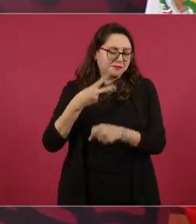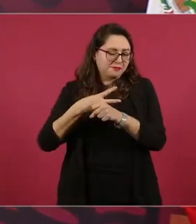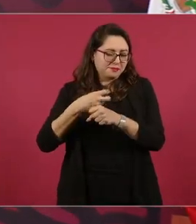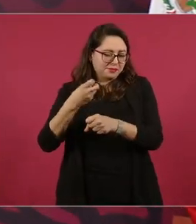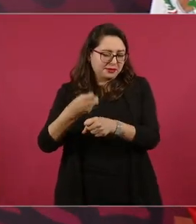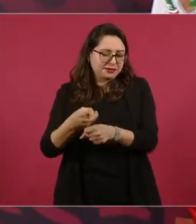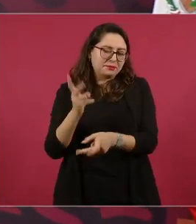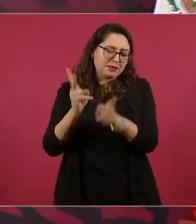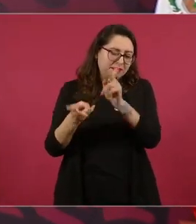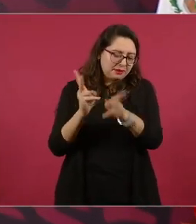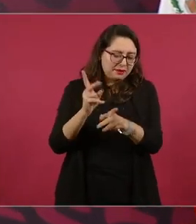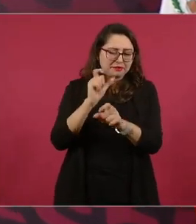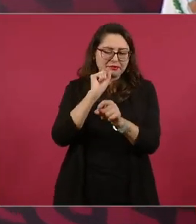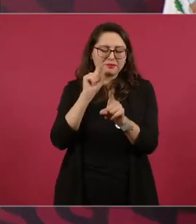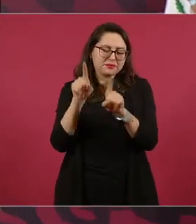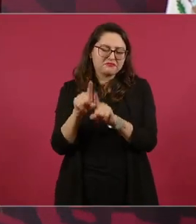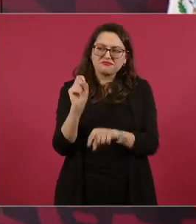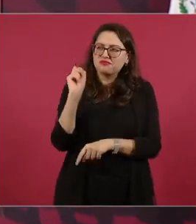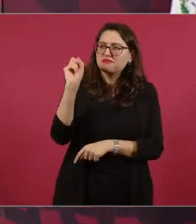ya me invitó y